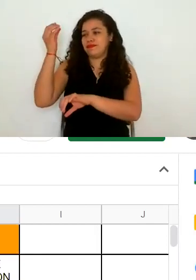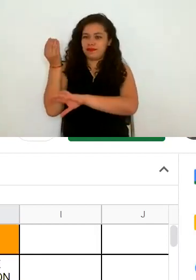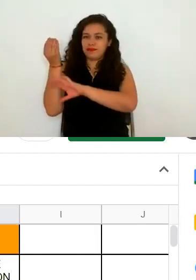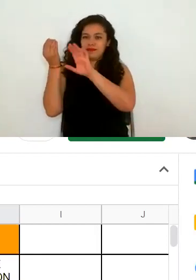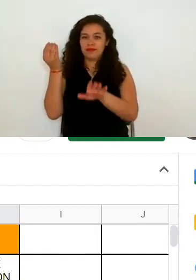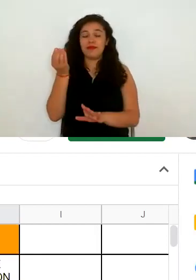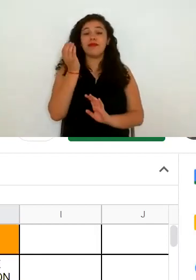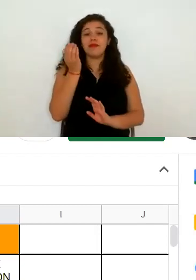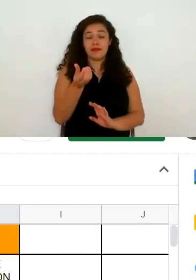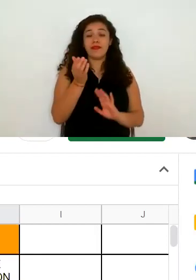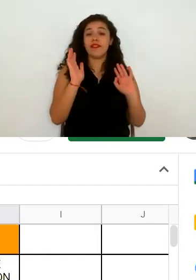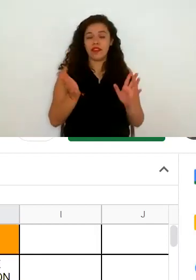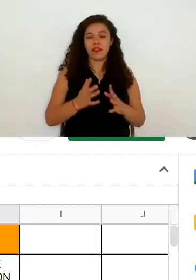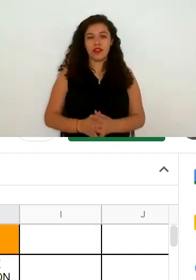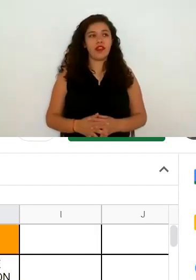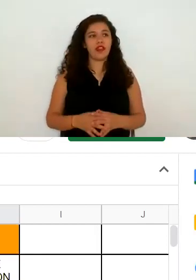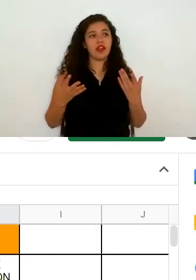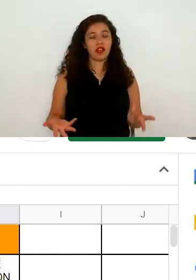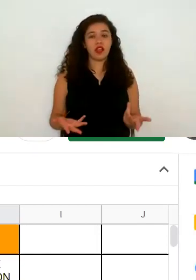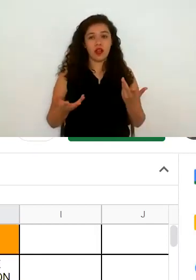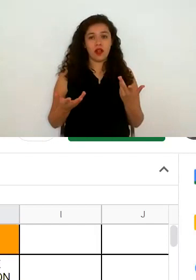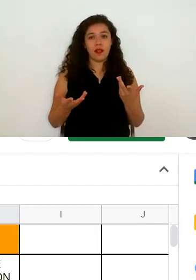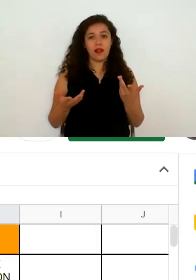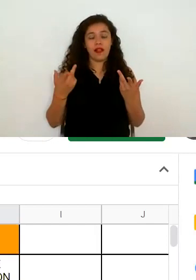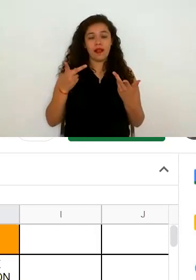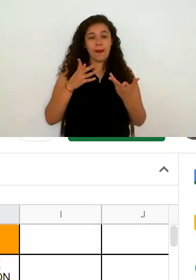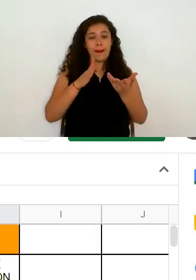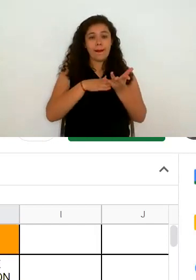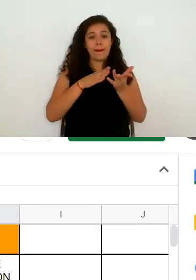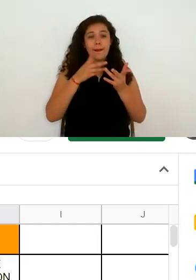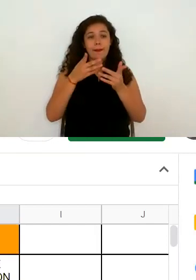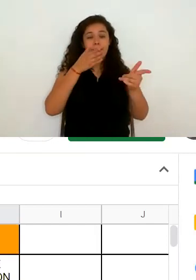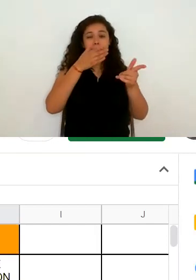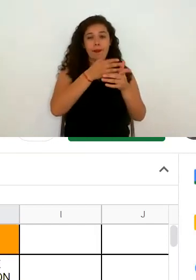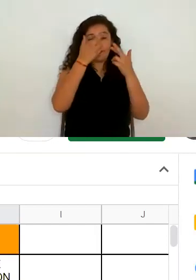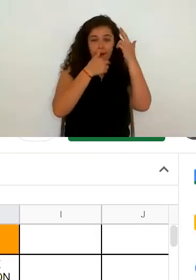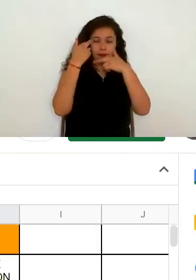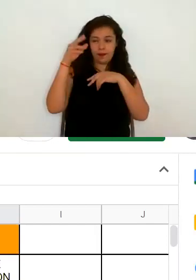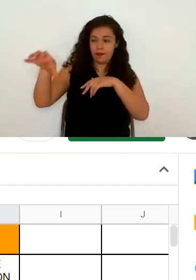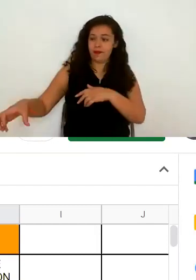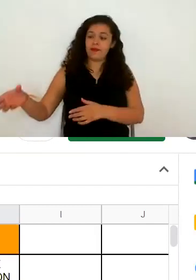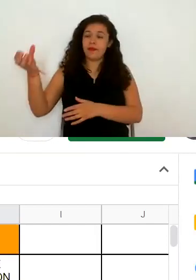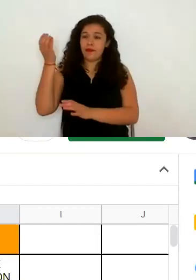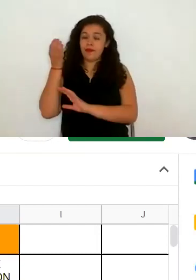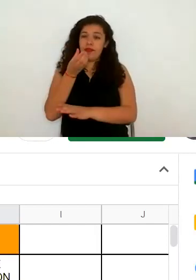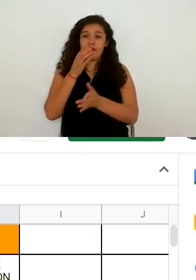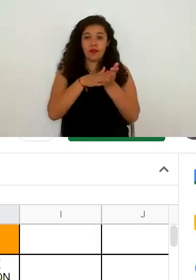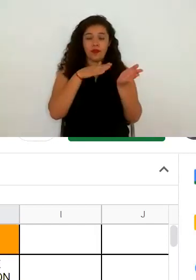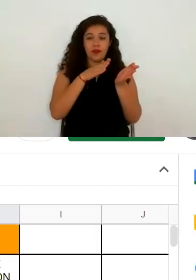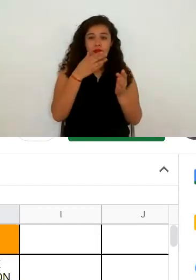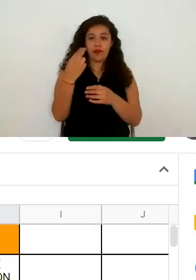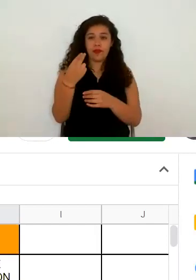un retiro de expedientes porque fue una consulta, es importante que utilicen un papelito que le